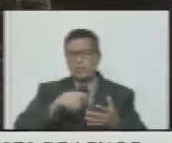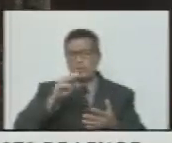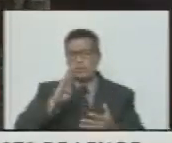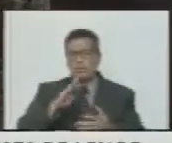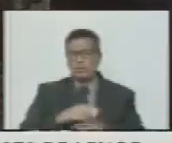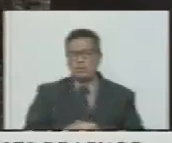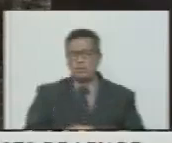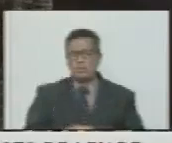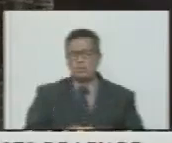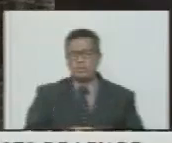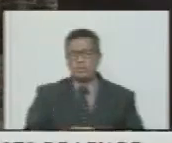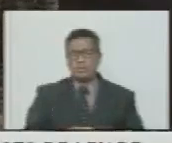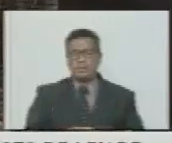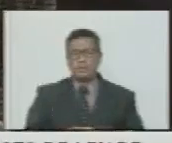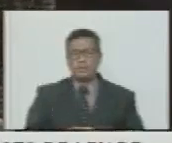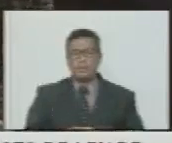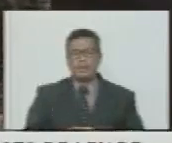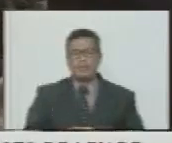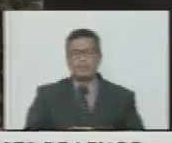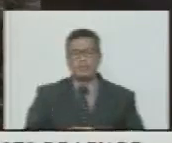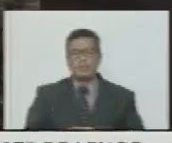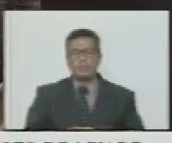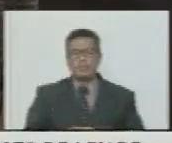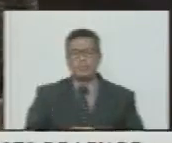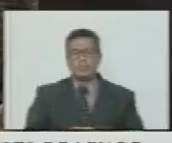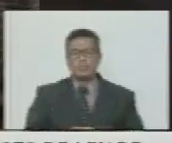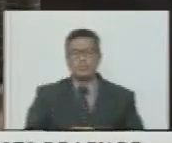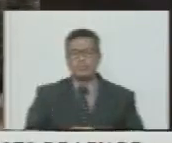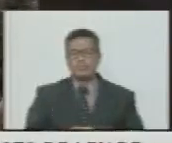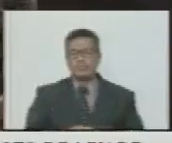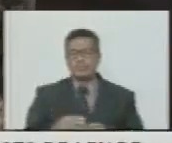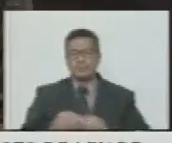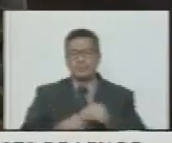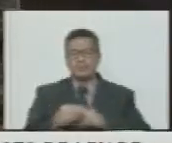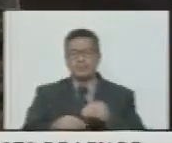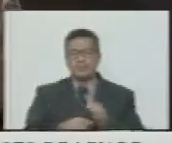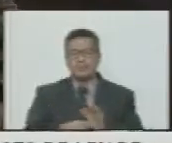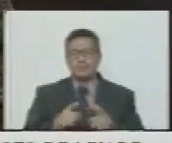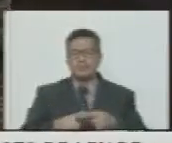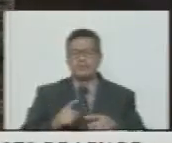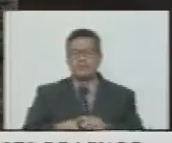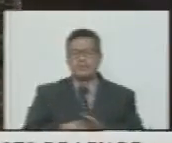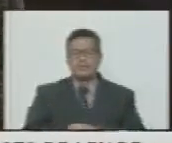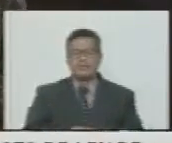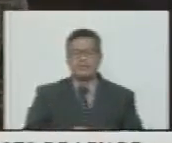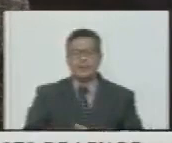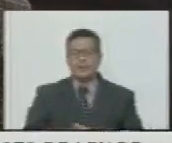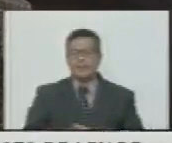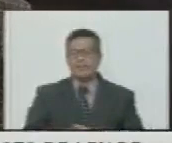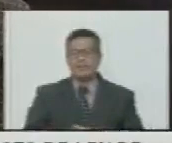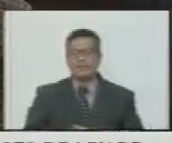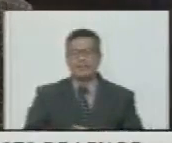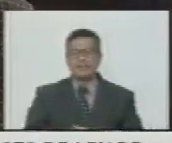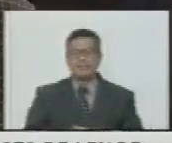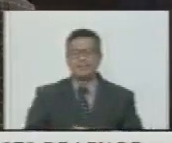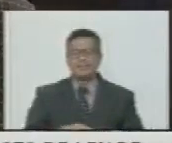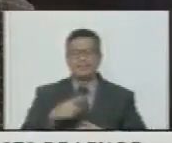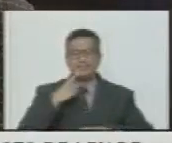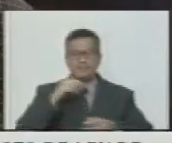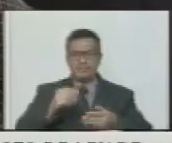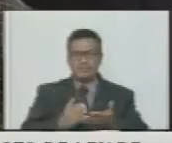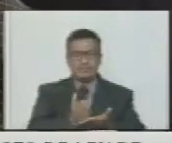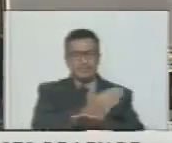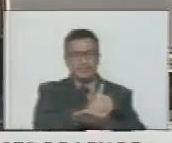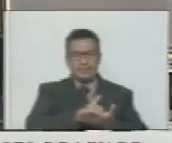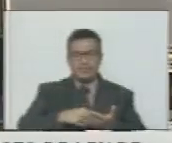4E. Por eso lo podemos reformular o suprimimos directamente capacidad económica y reconocida solvencia moral. Lo